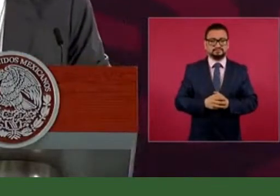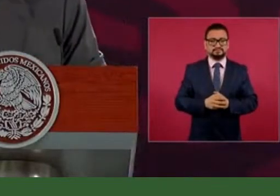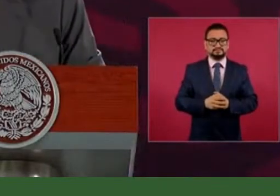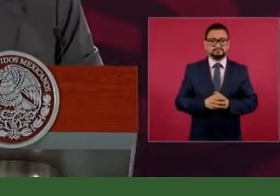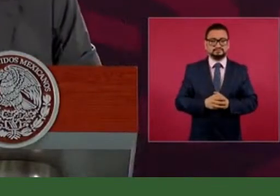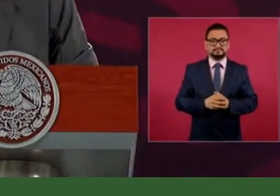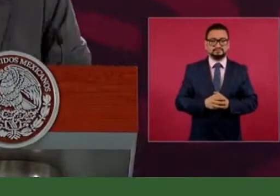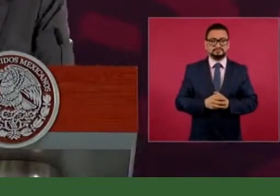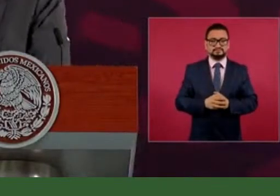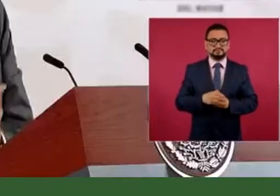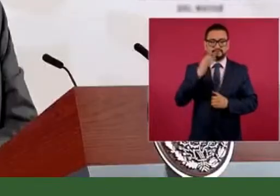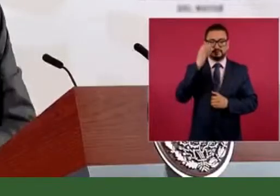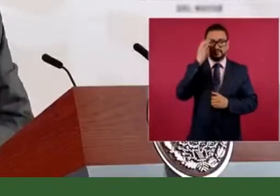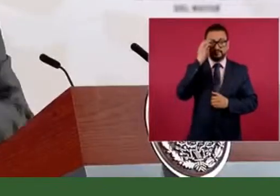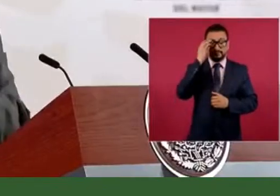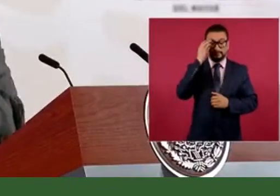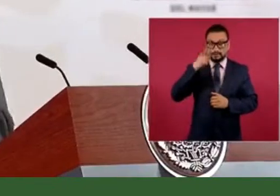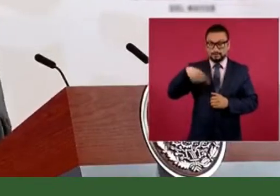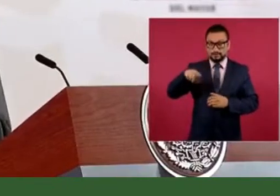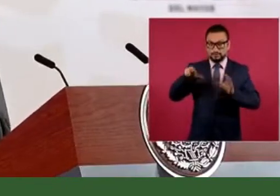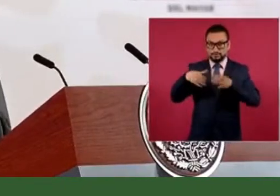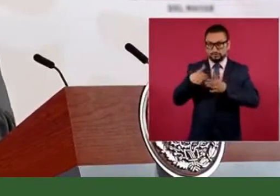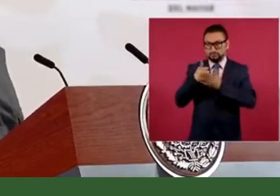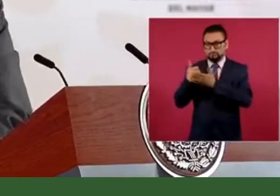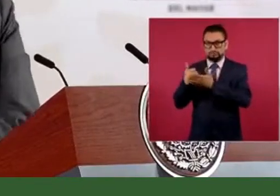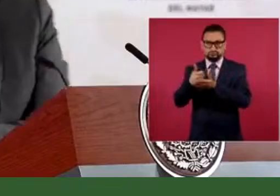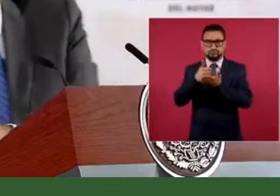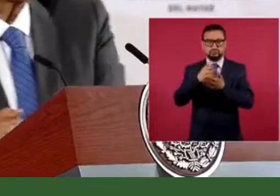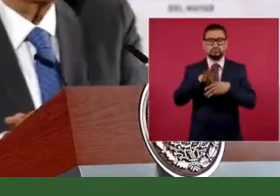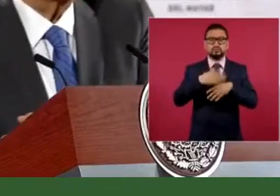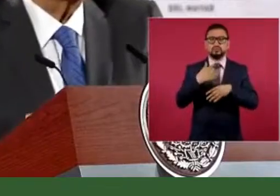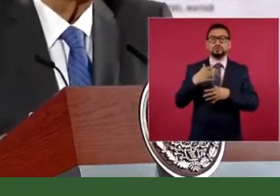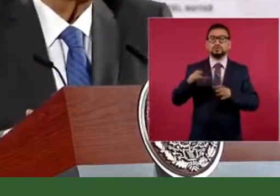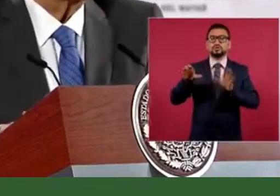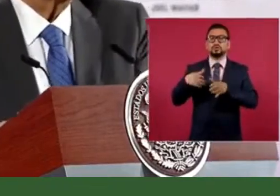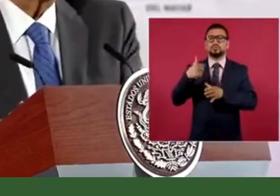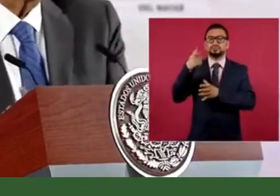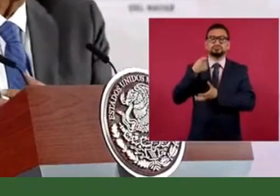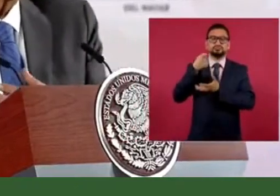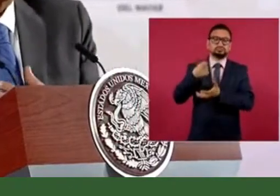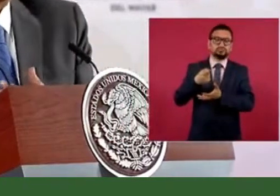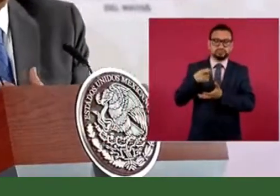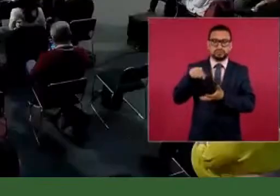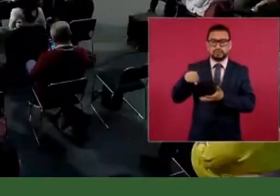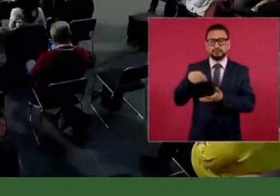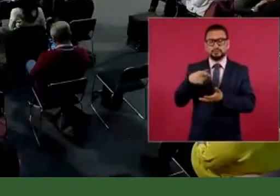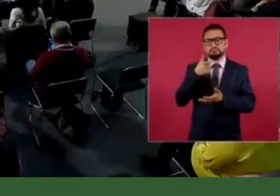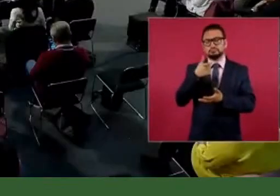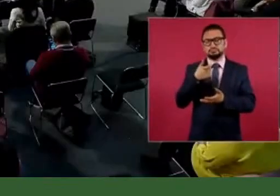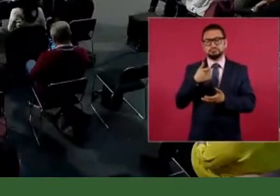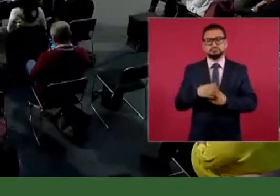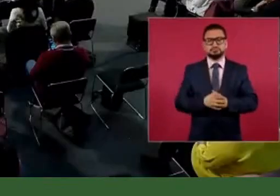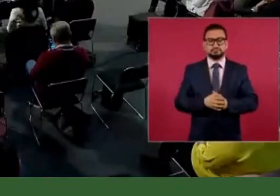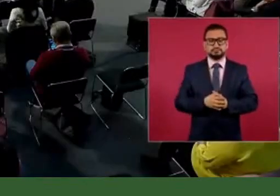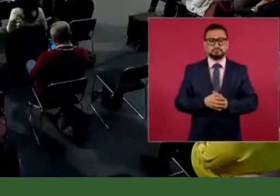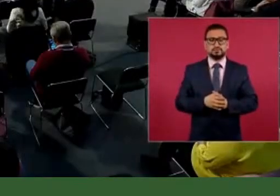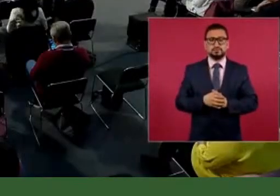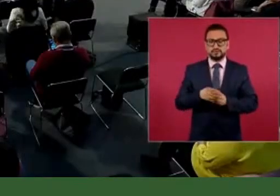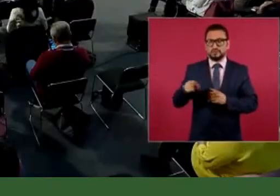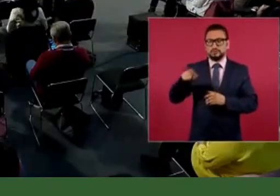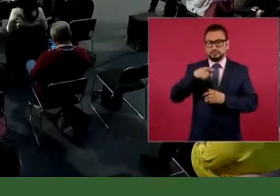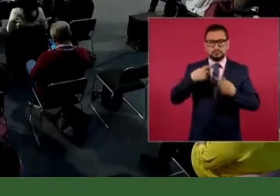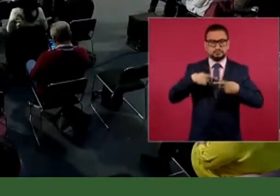Se ayudaron porque el dinero quedó en las comunidades y hubo